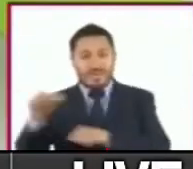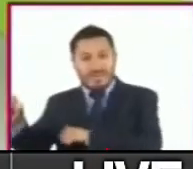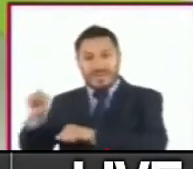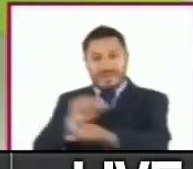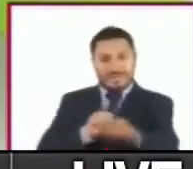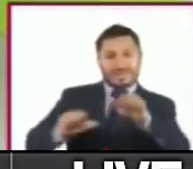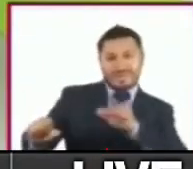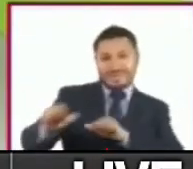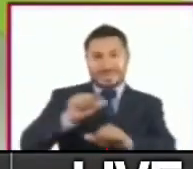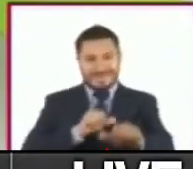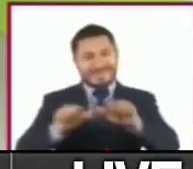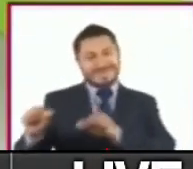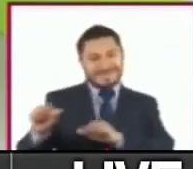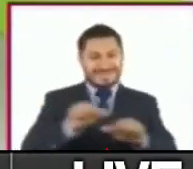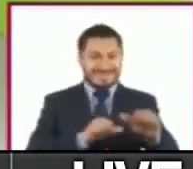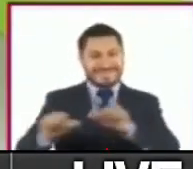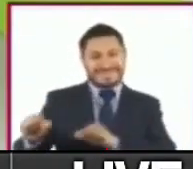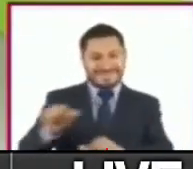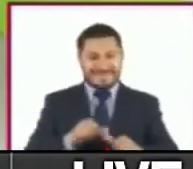Enrique.